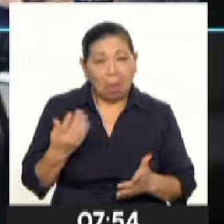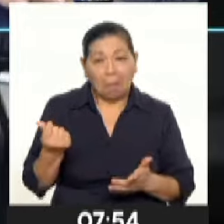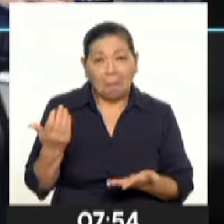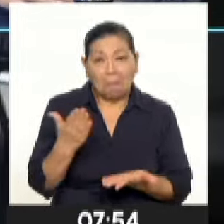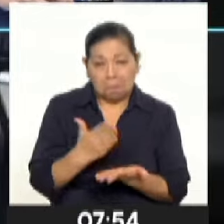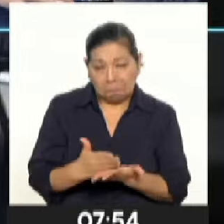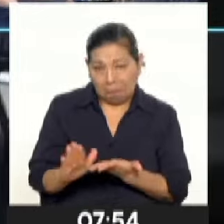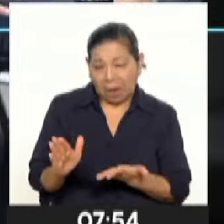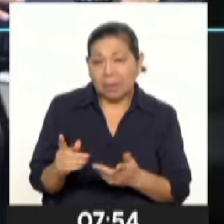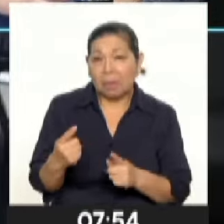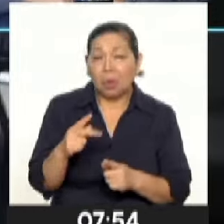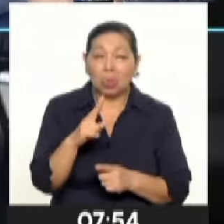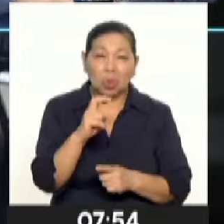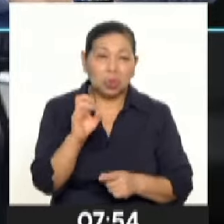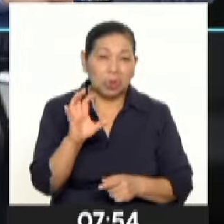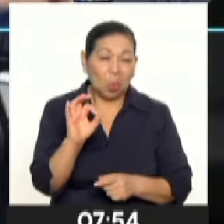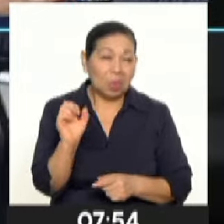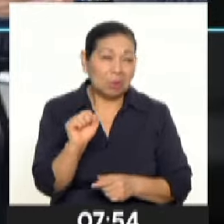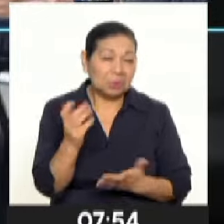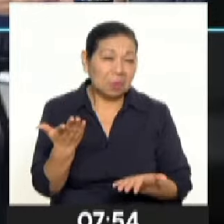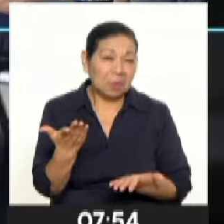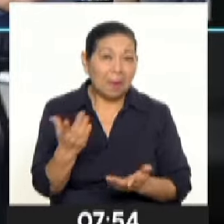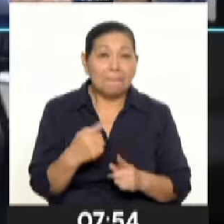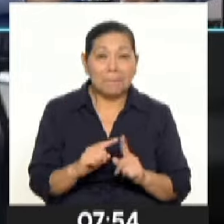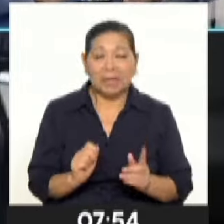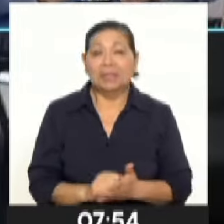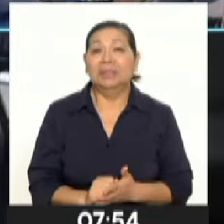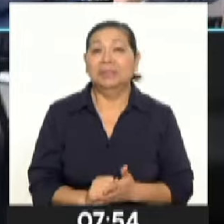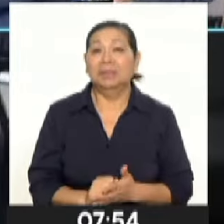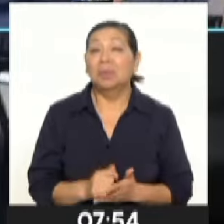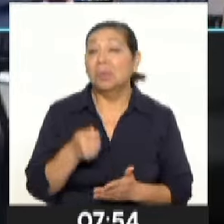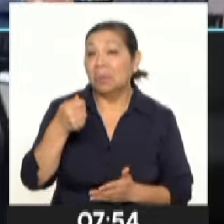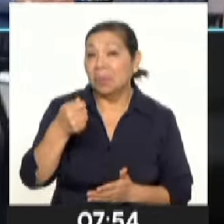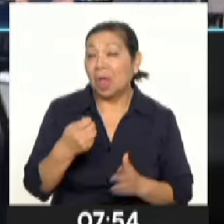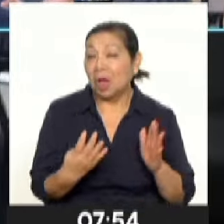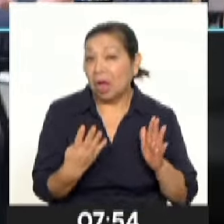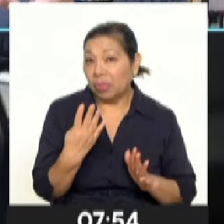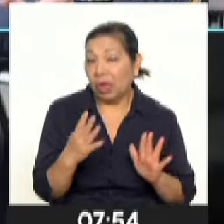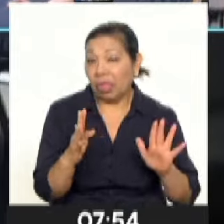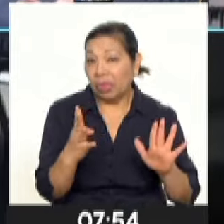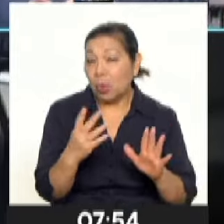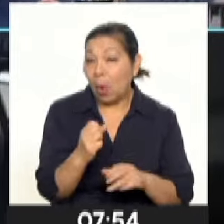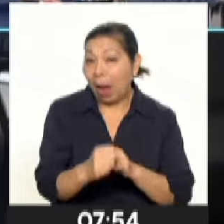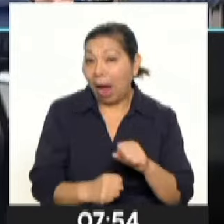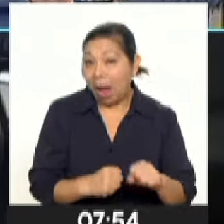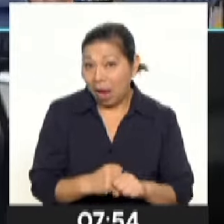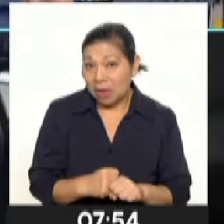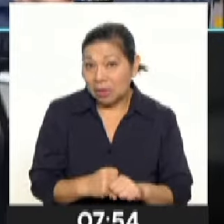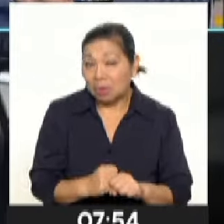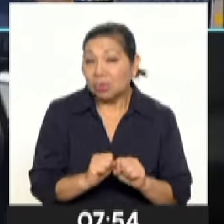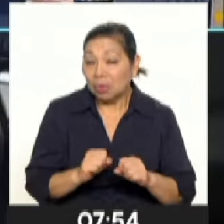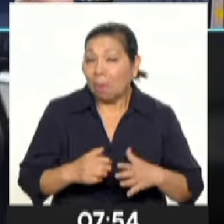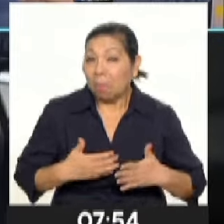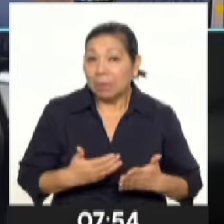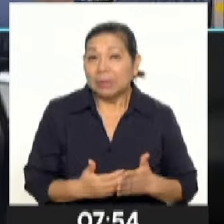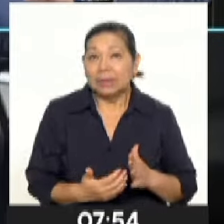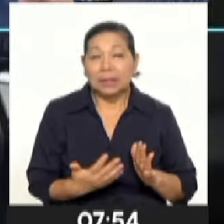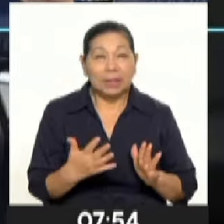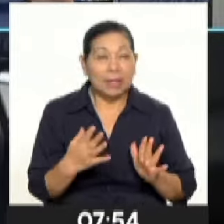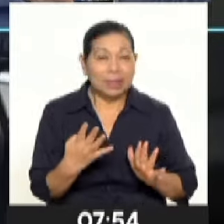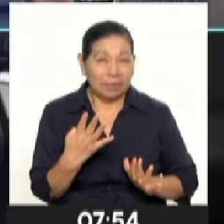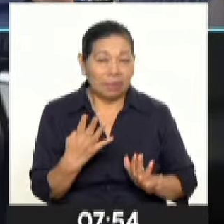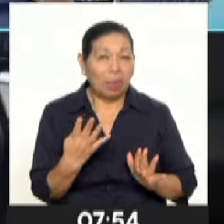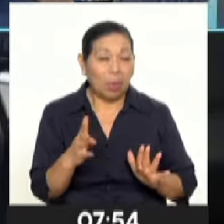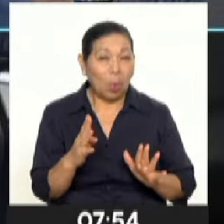una parte de la pensión, o sea, 250 soles en específico, y aquellos que aportaban entre 14 y 19 años podían, perdón, 15 y 19